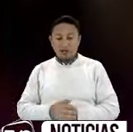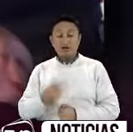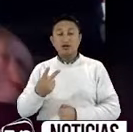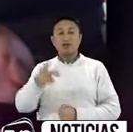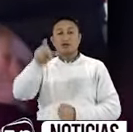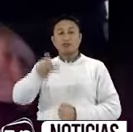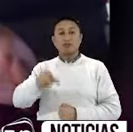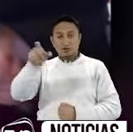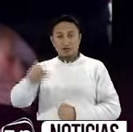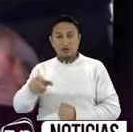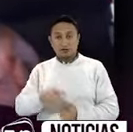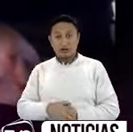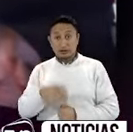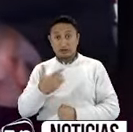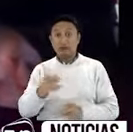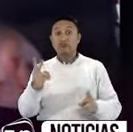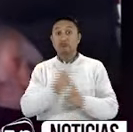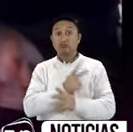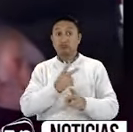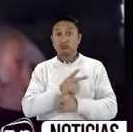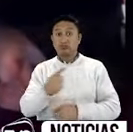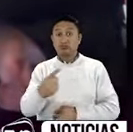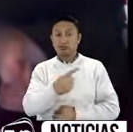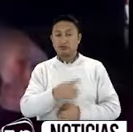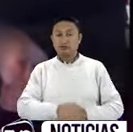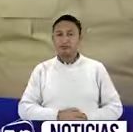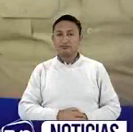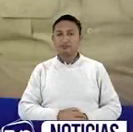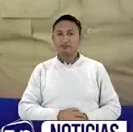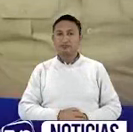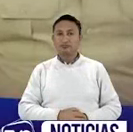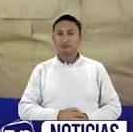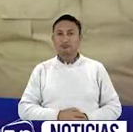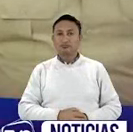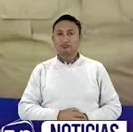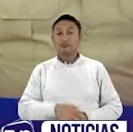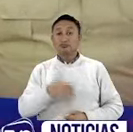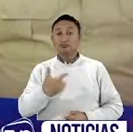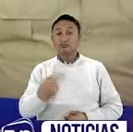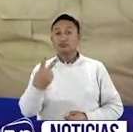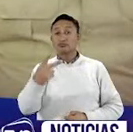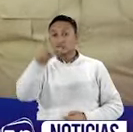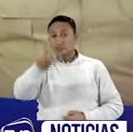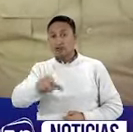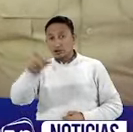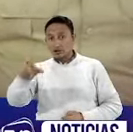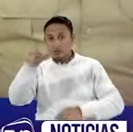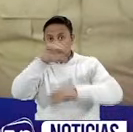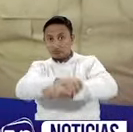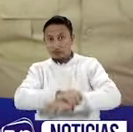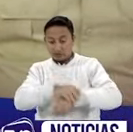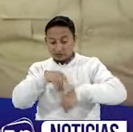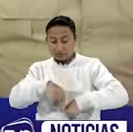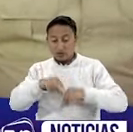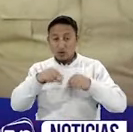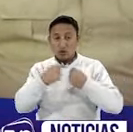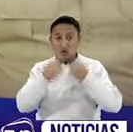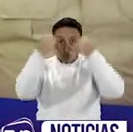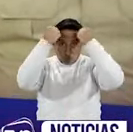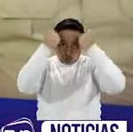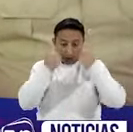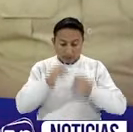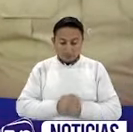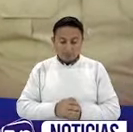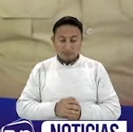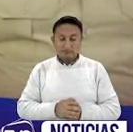sujetos considerados de alto valor para la fuerza pública. Logrando la aprehensión de 2 ciudadanos por el delito de terrorismo y por